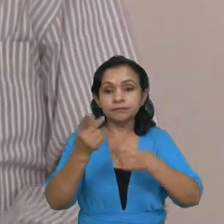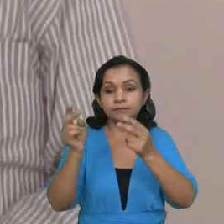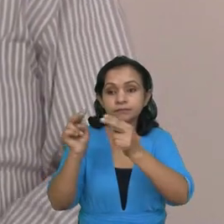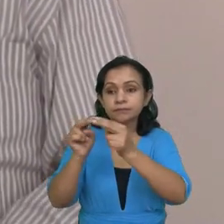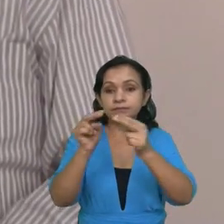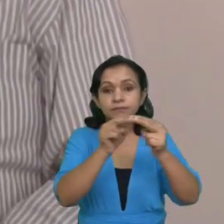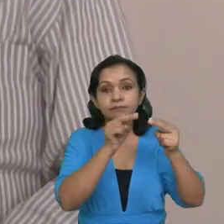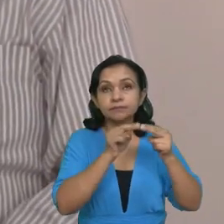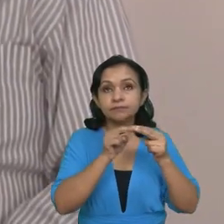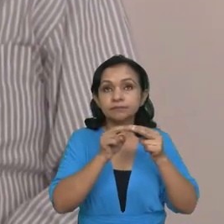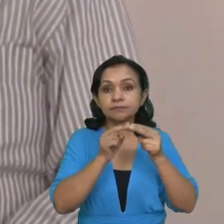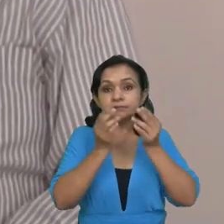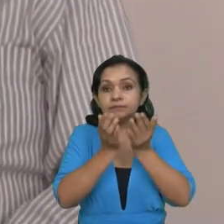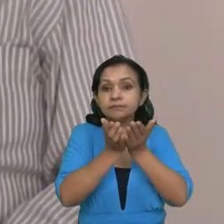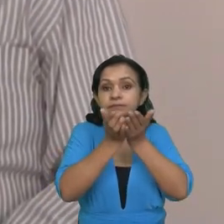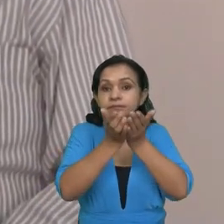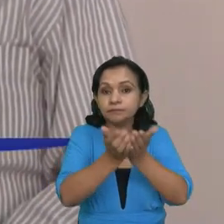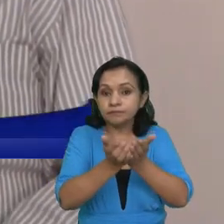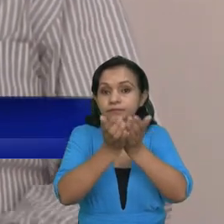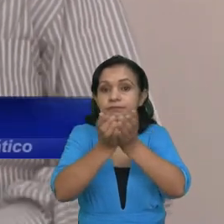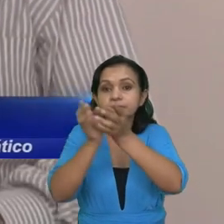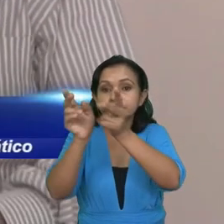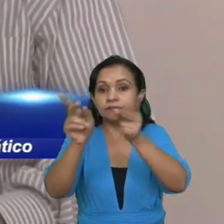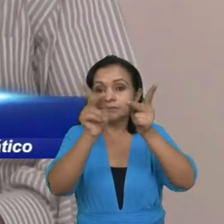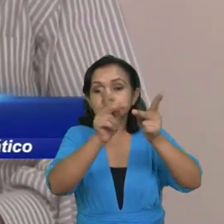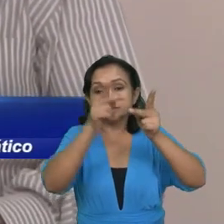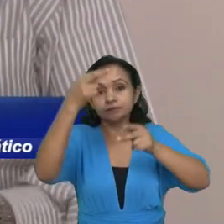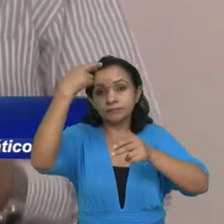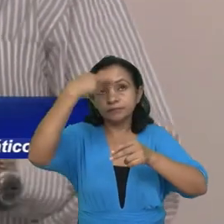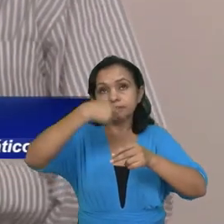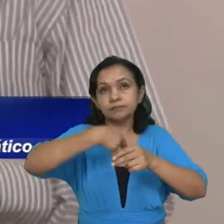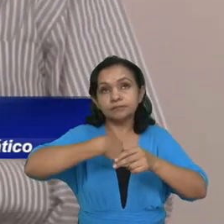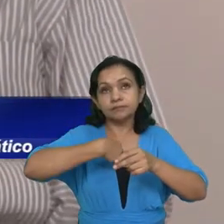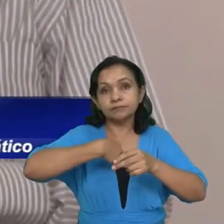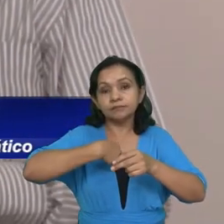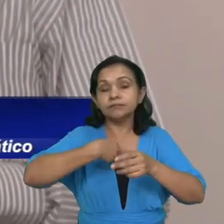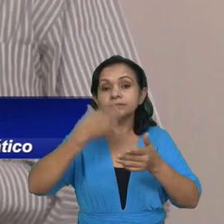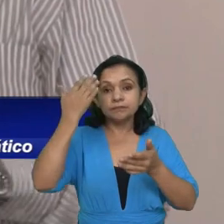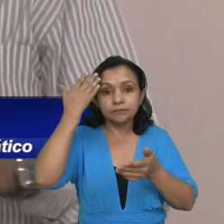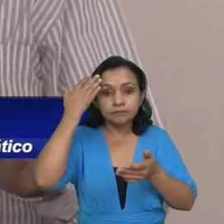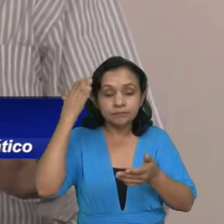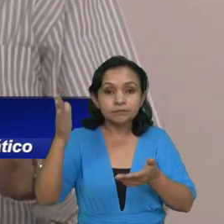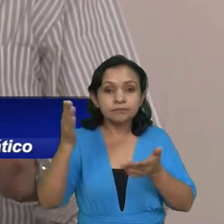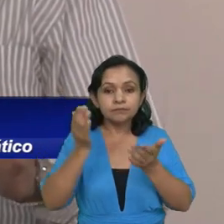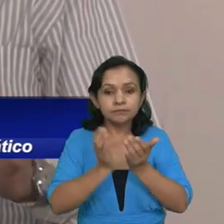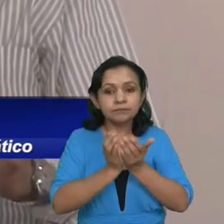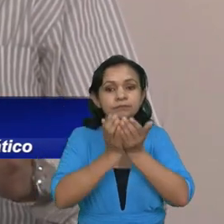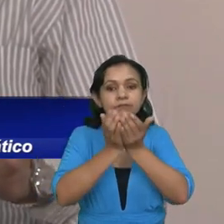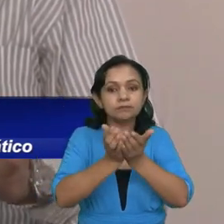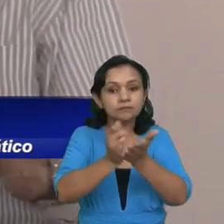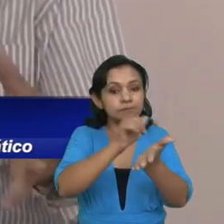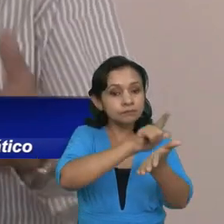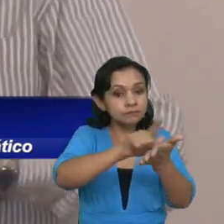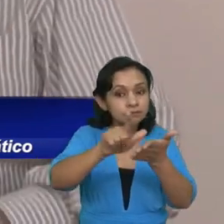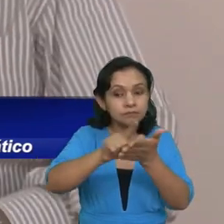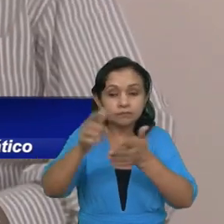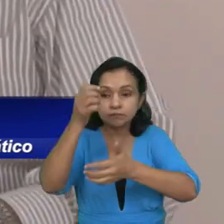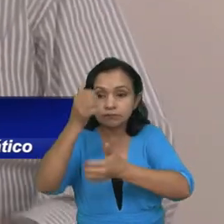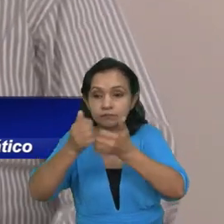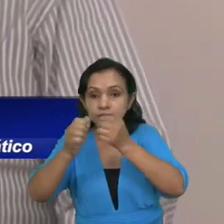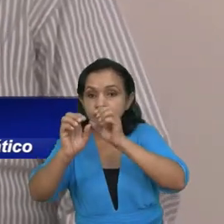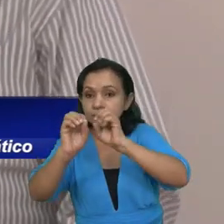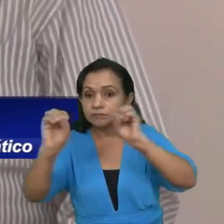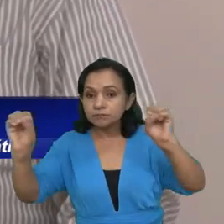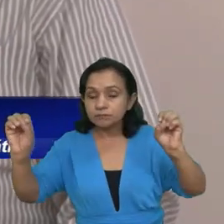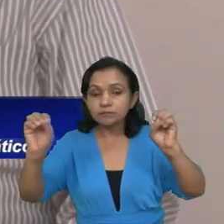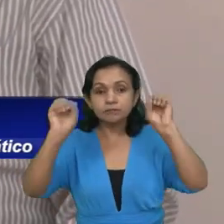con los buques y las tripulaciones con ellos nos damos cuenta si el barco está limpio no tiene ningún problema y